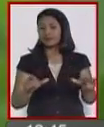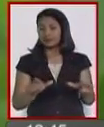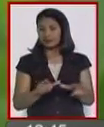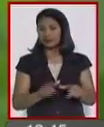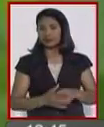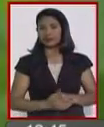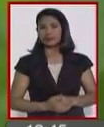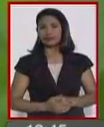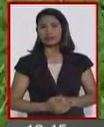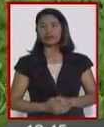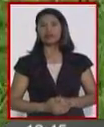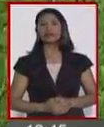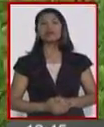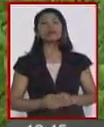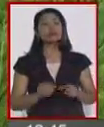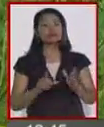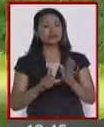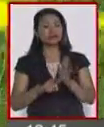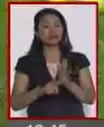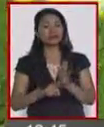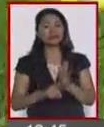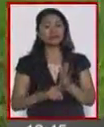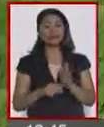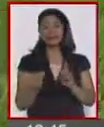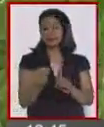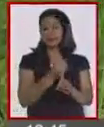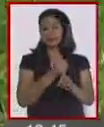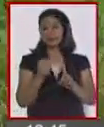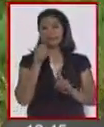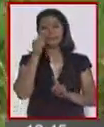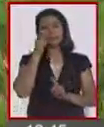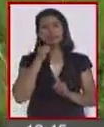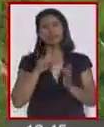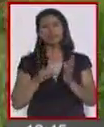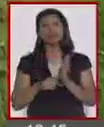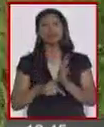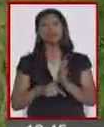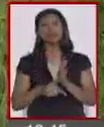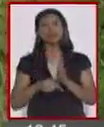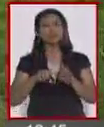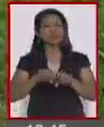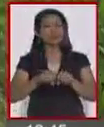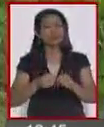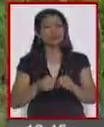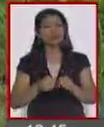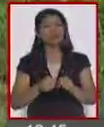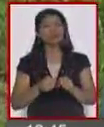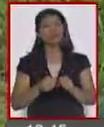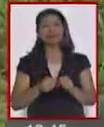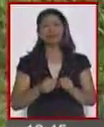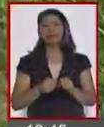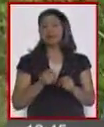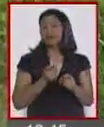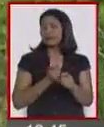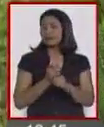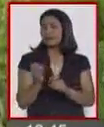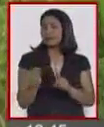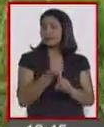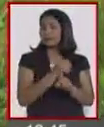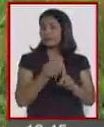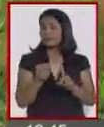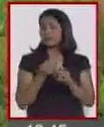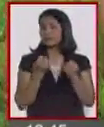determinado lugar de un chume, donde la golpea, la fractura, le lastima violentamente